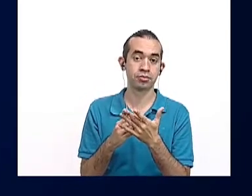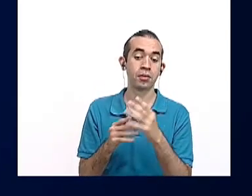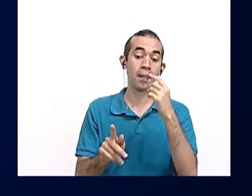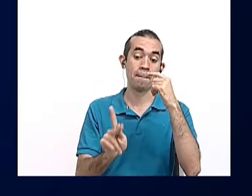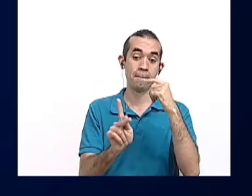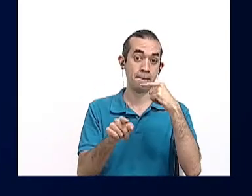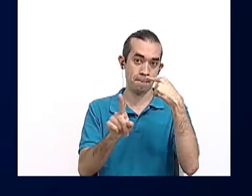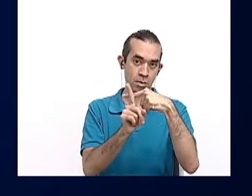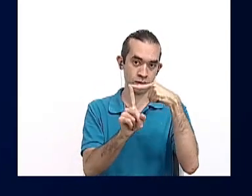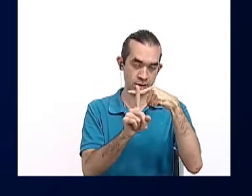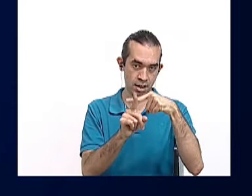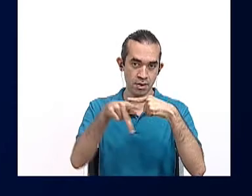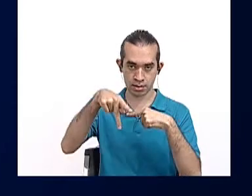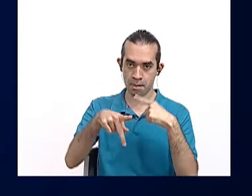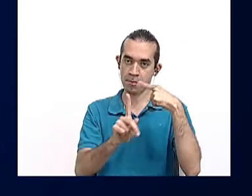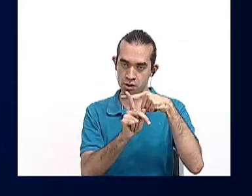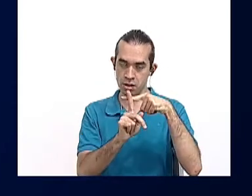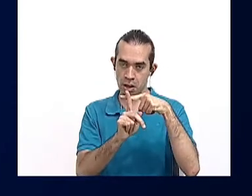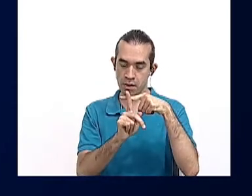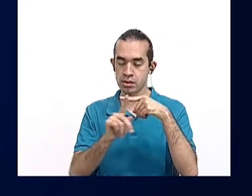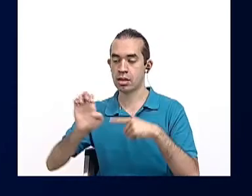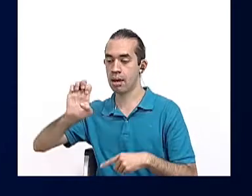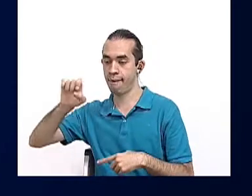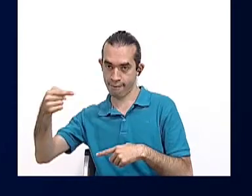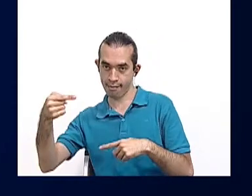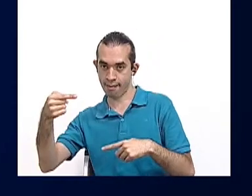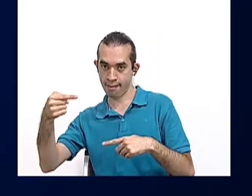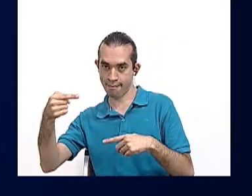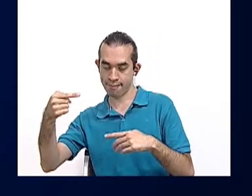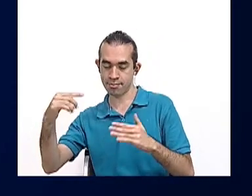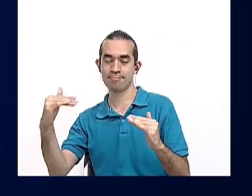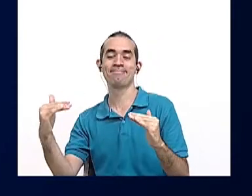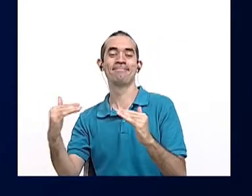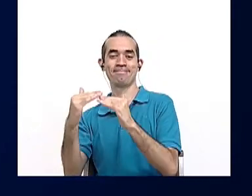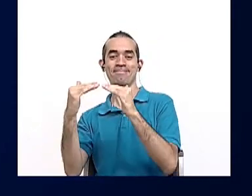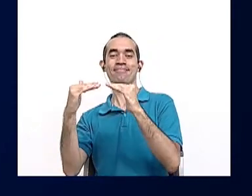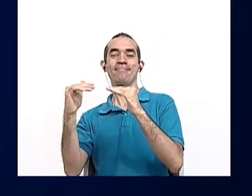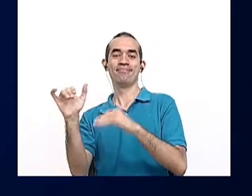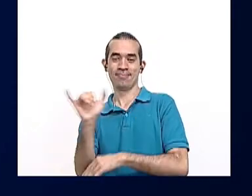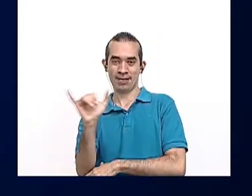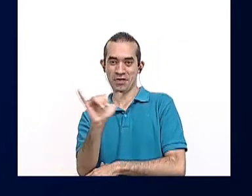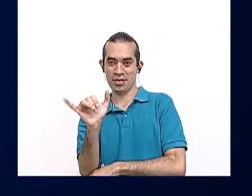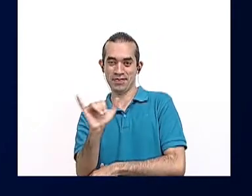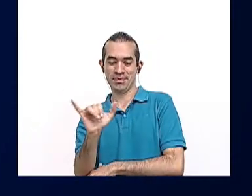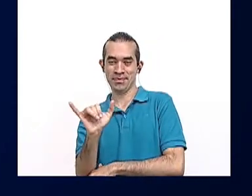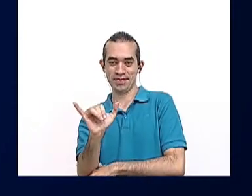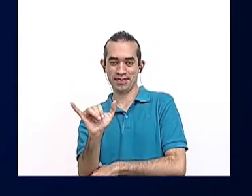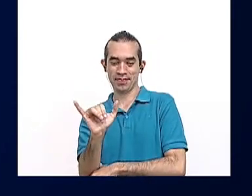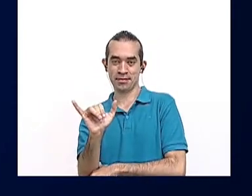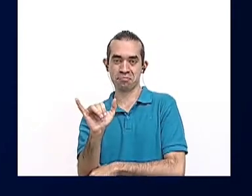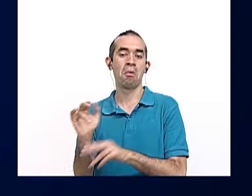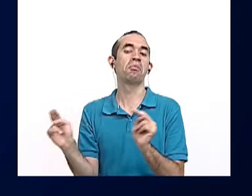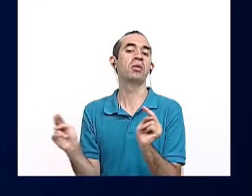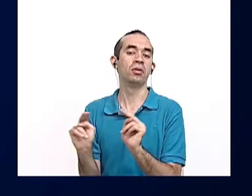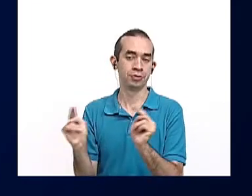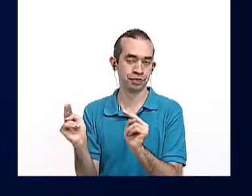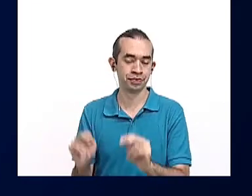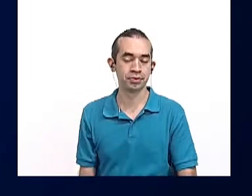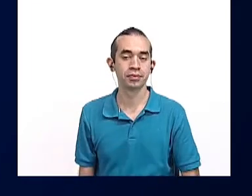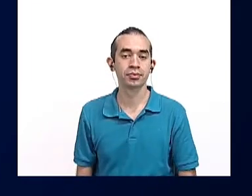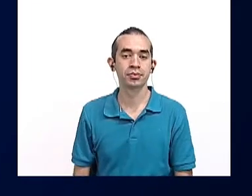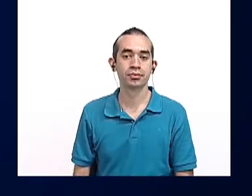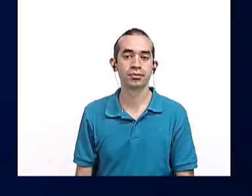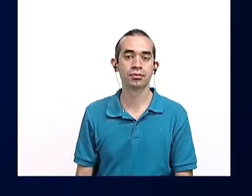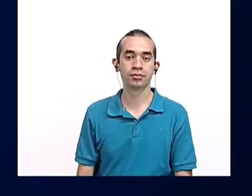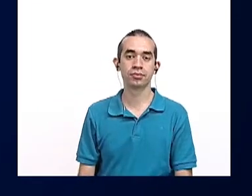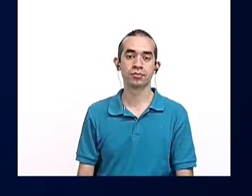subatómicas positivas, es decir, protones, y la misma cantidad de partículas subatómicas negativas, electrones. Entonces